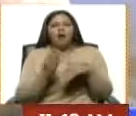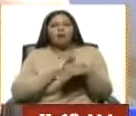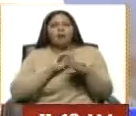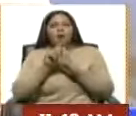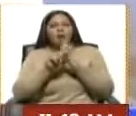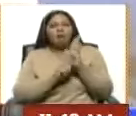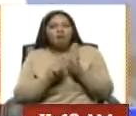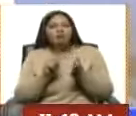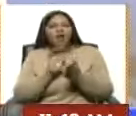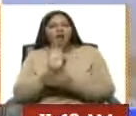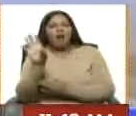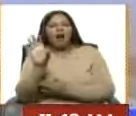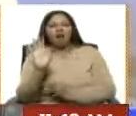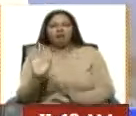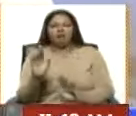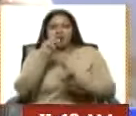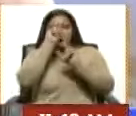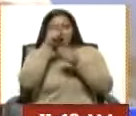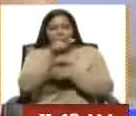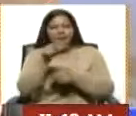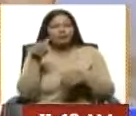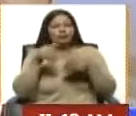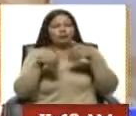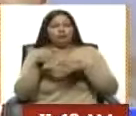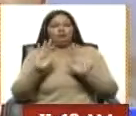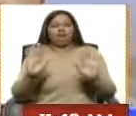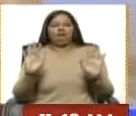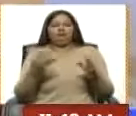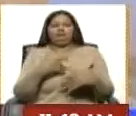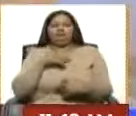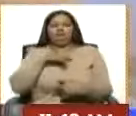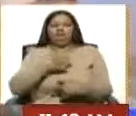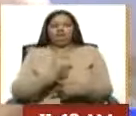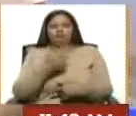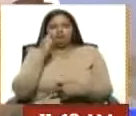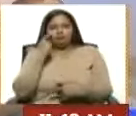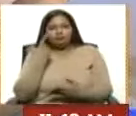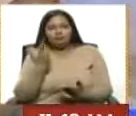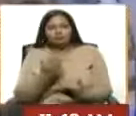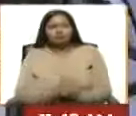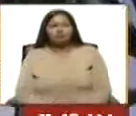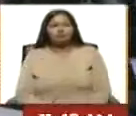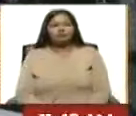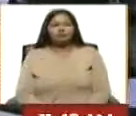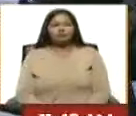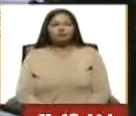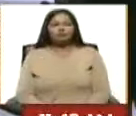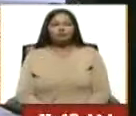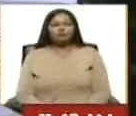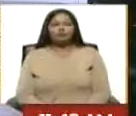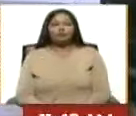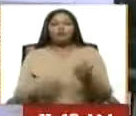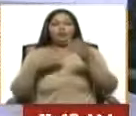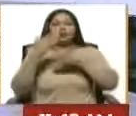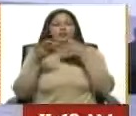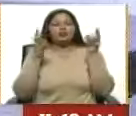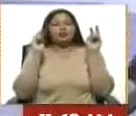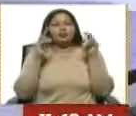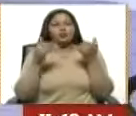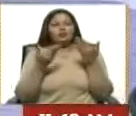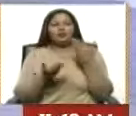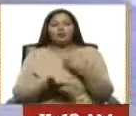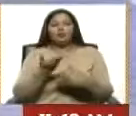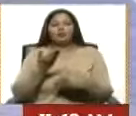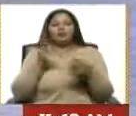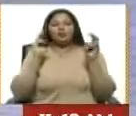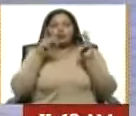dice la gente. Ni reconozco lo que diga la gente cuando vote, ni nada. Sí, o sea, porque miren un poquito de lógica en eso. Incluso eso, diputado, va más allá del tema, que es muy importante,